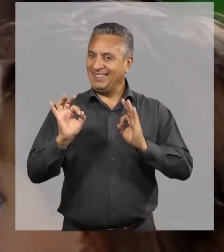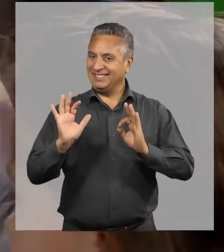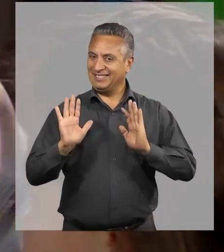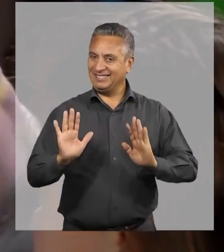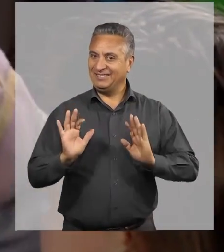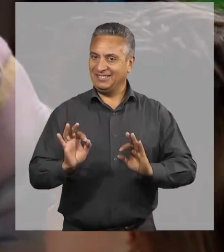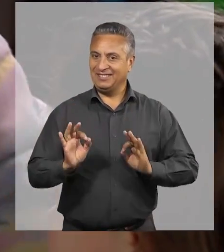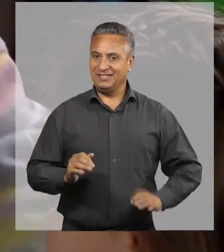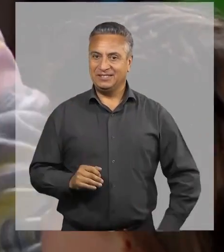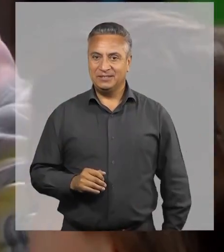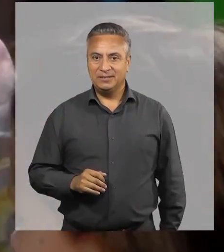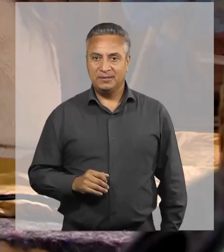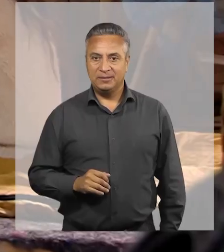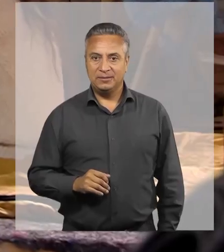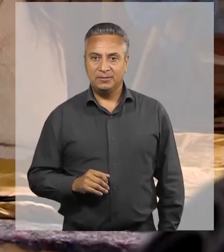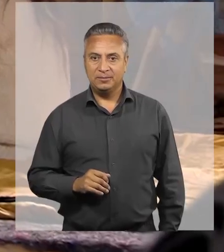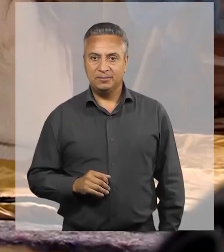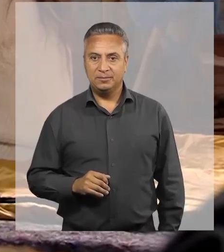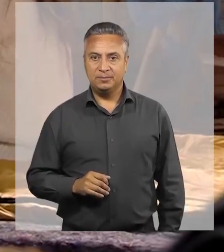Eso.